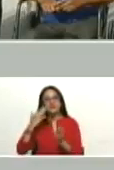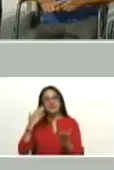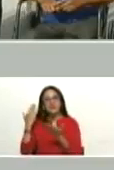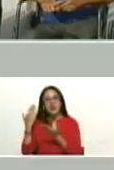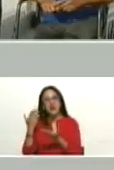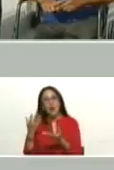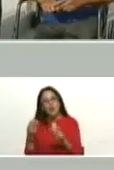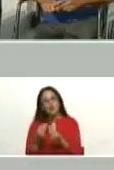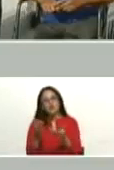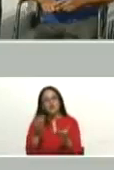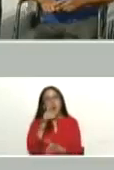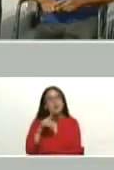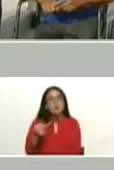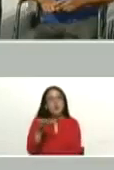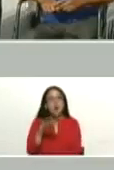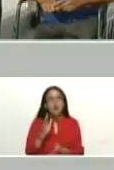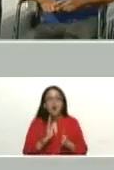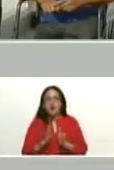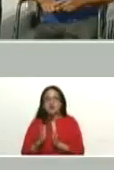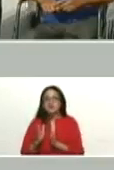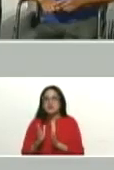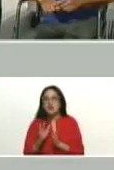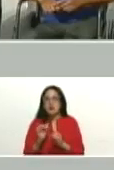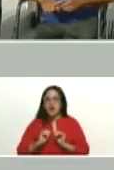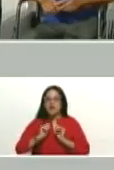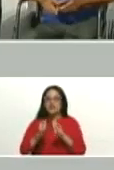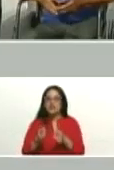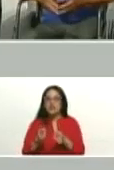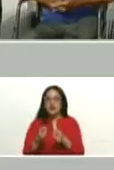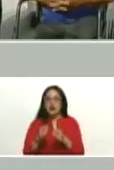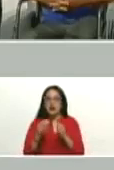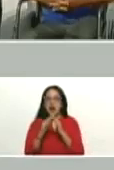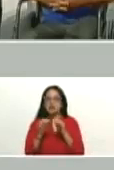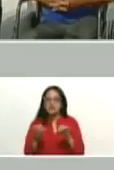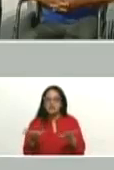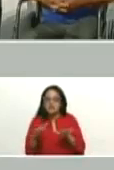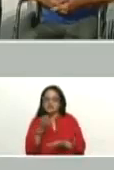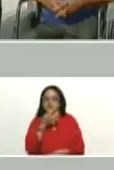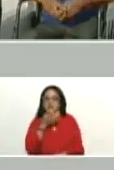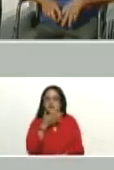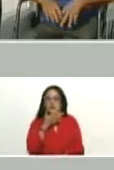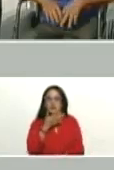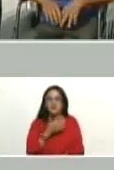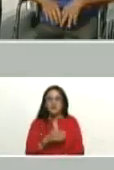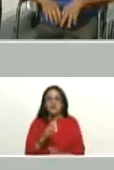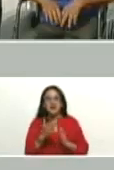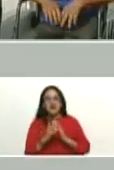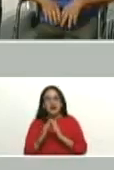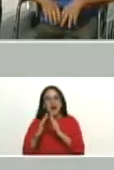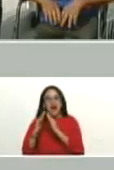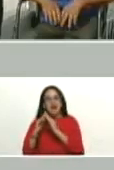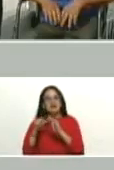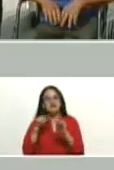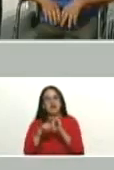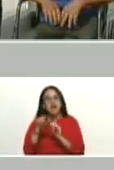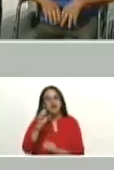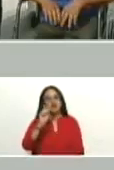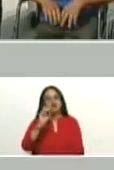nuestro pueblo organizado para hacer entrega de un urbanismo hermosísimo. El urbanismo, El